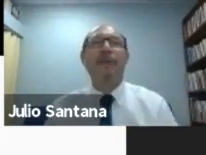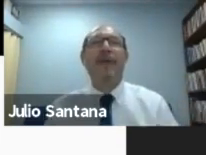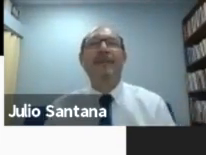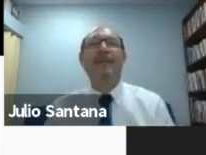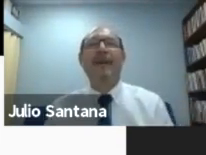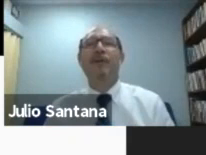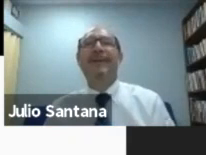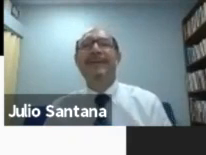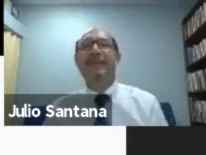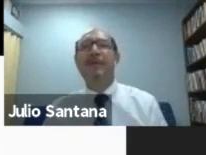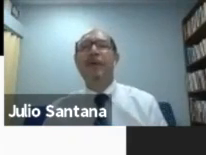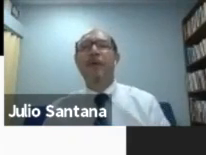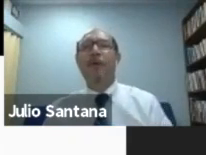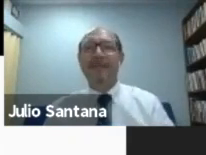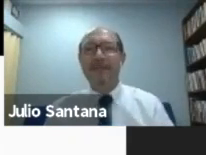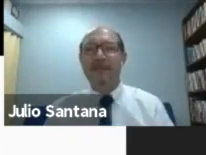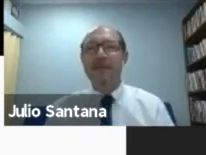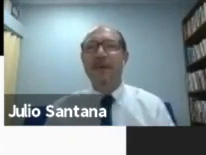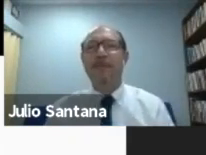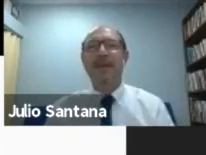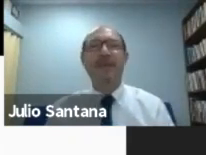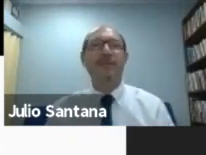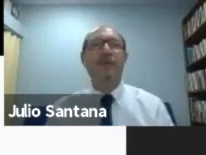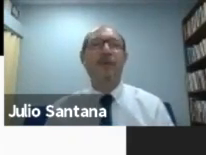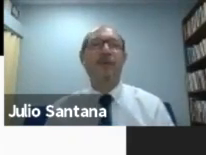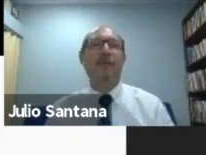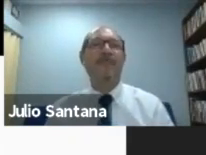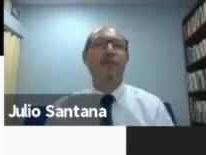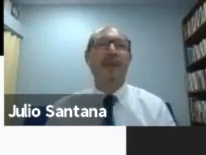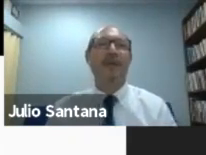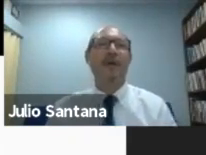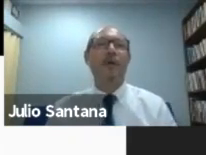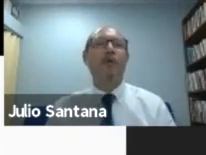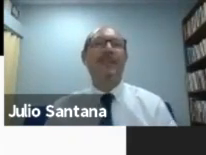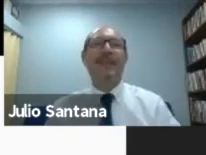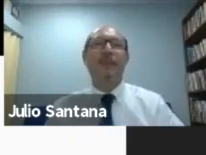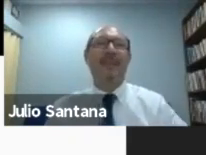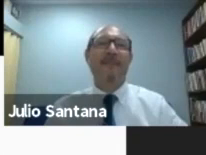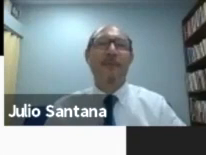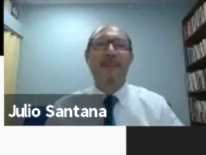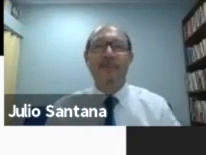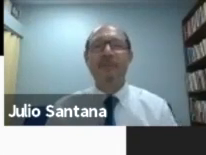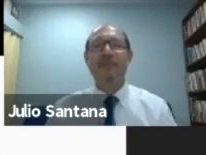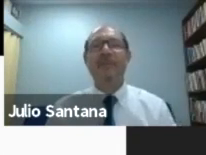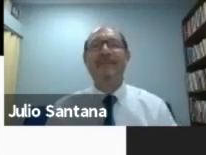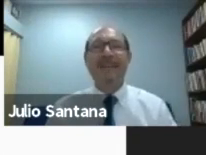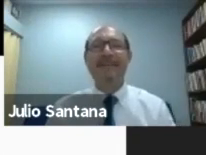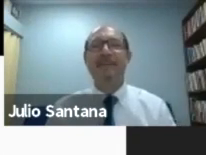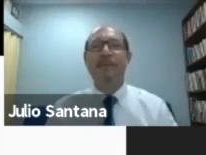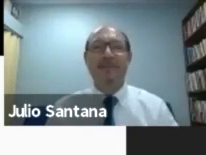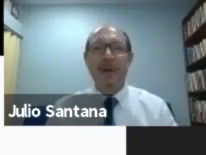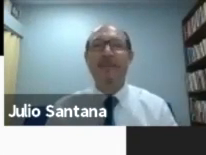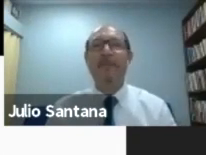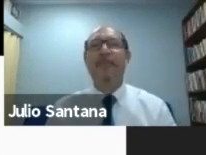desarrollaron programas de manejo de crisis, orientación y acompañamiento psicológico virtual, utilizando plataformas de Zoom,